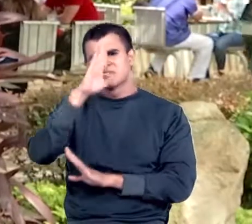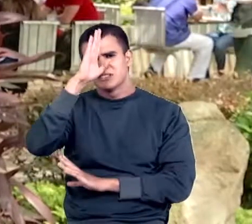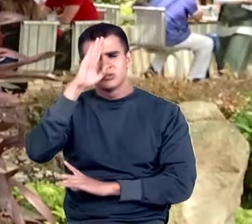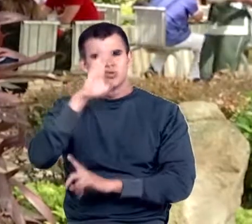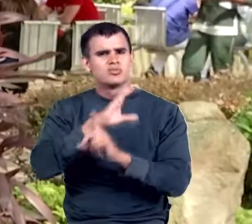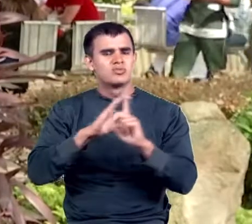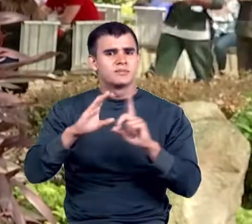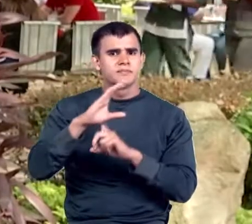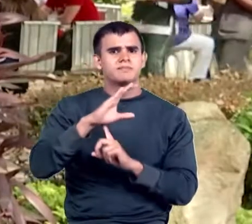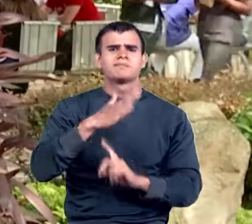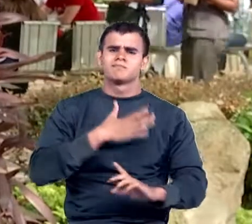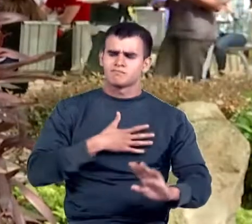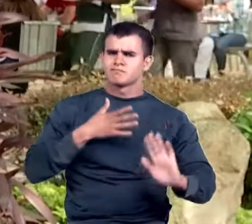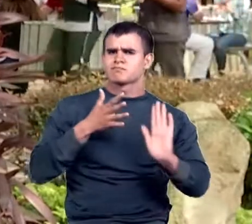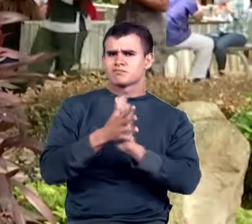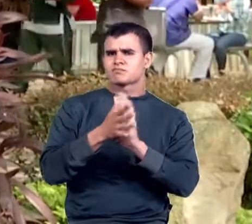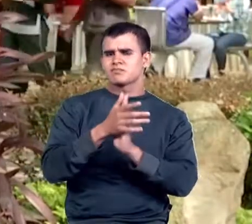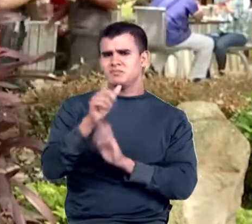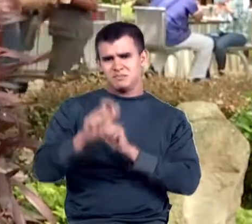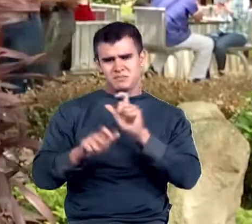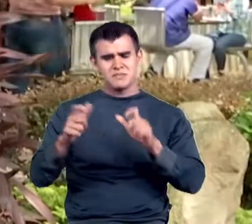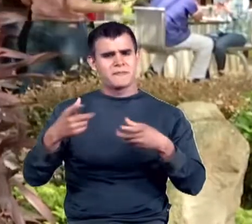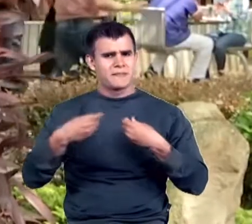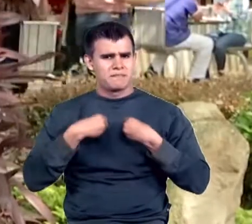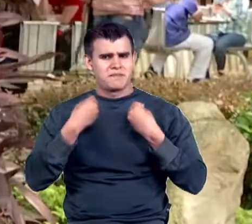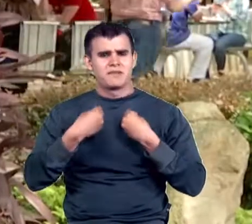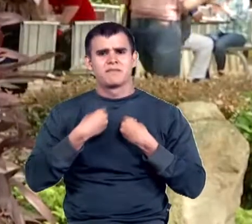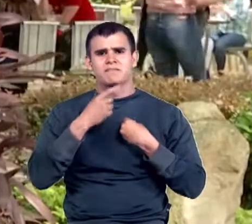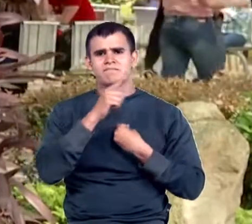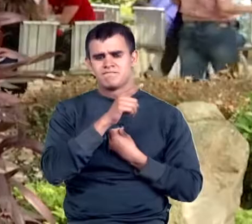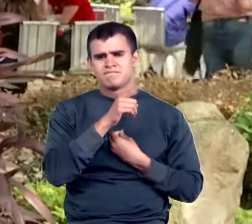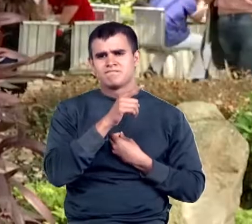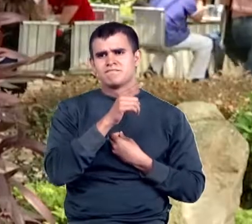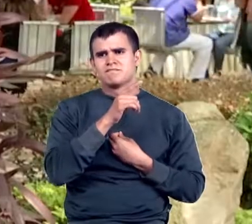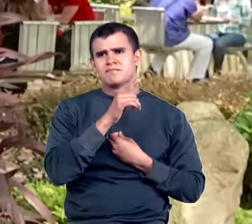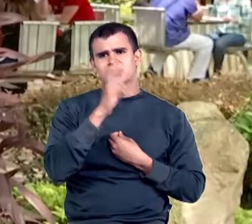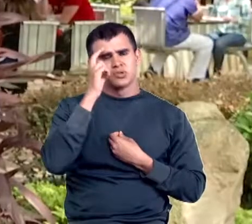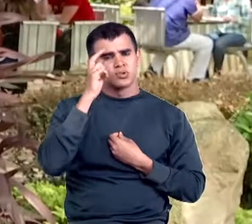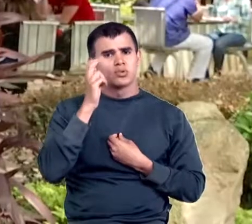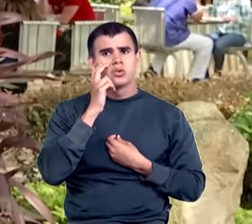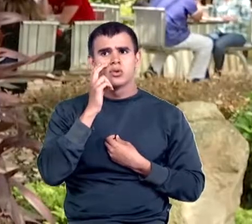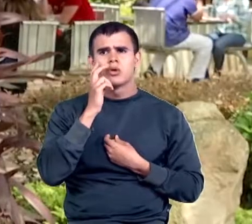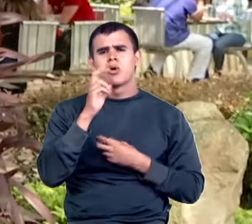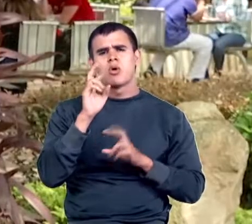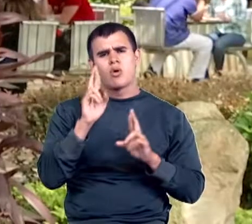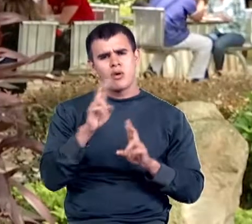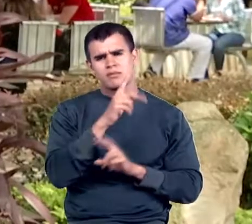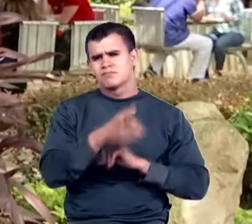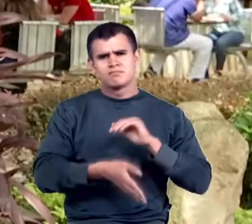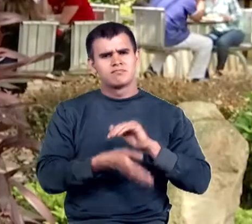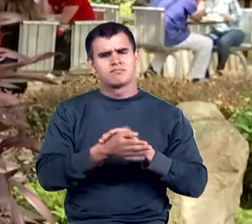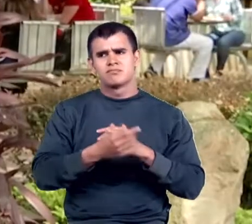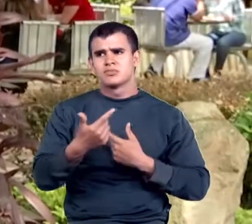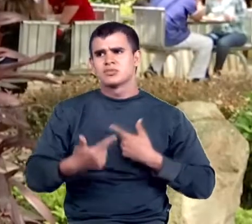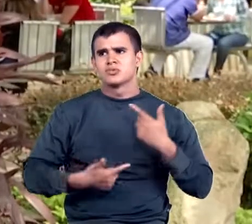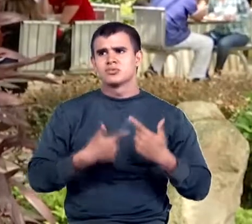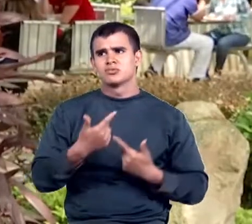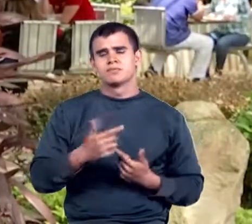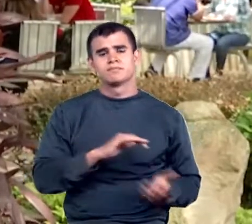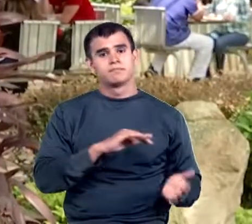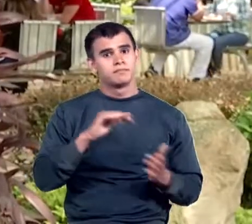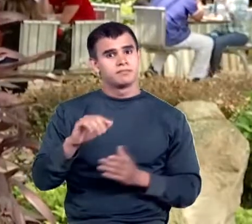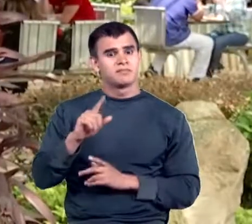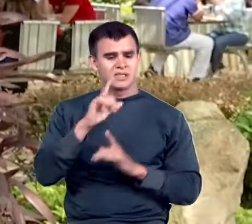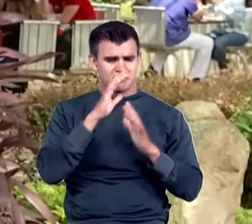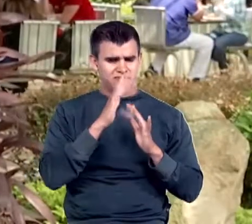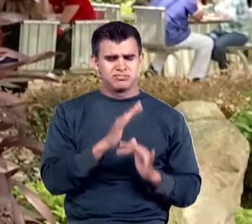raíces. Y yo creo que dejarle un mensaje a los jóvenes de Quindó y a los músicos en especial, que nos apoyemos y sigamos